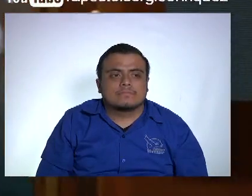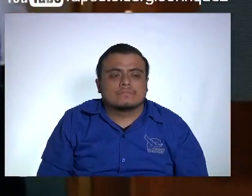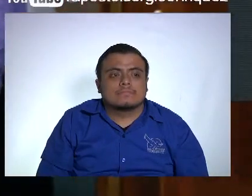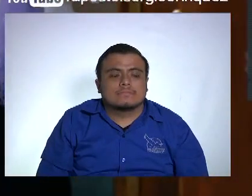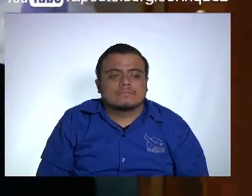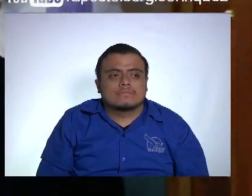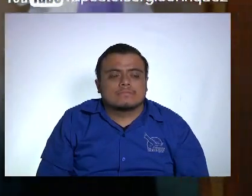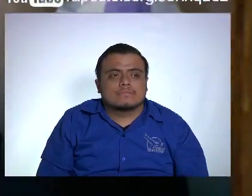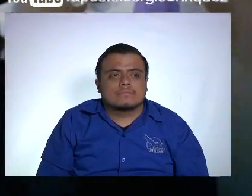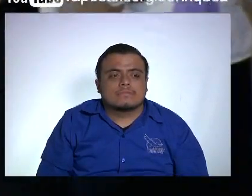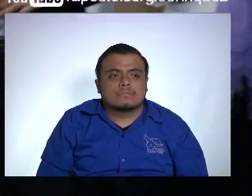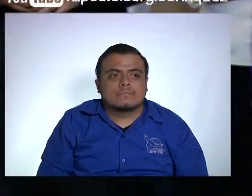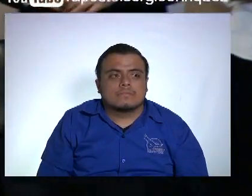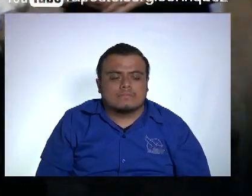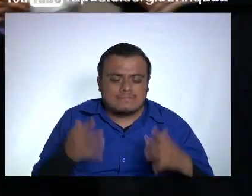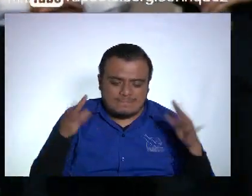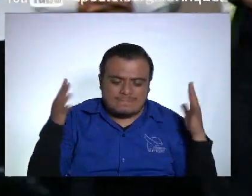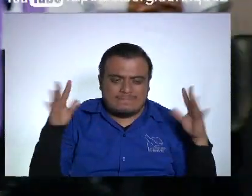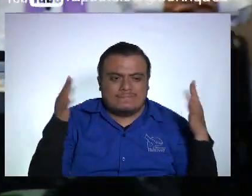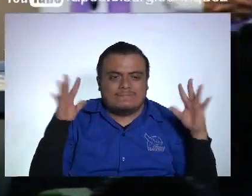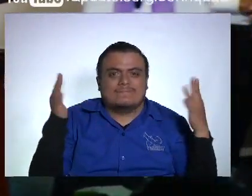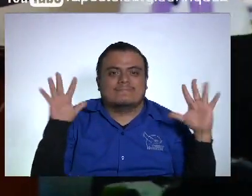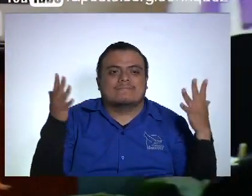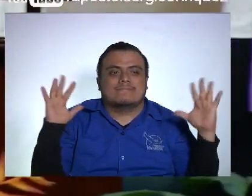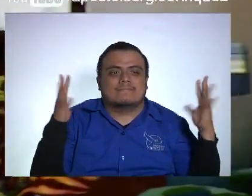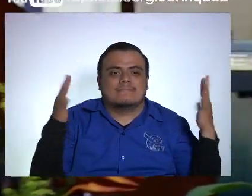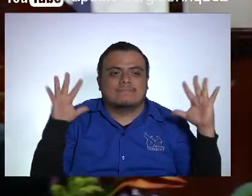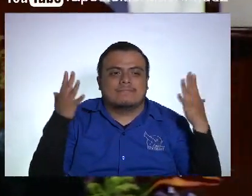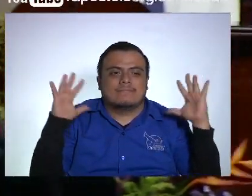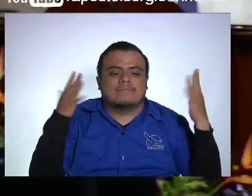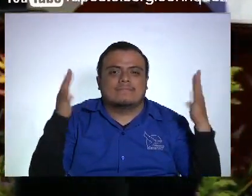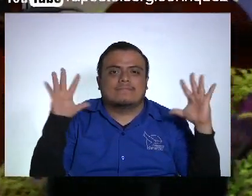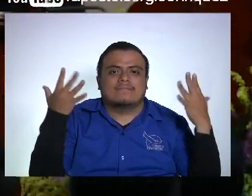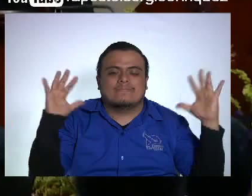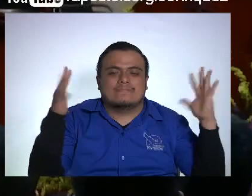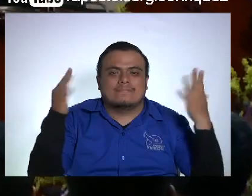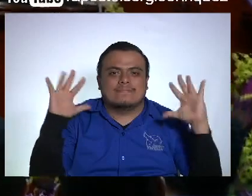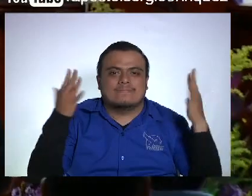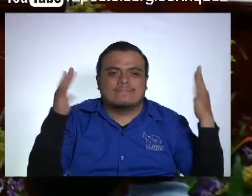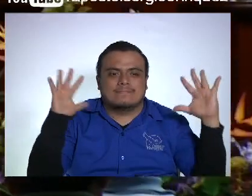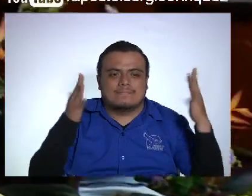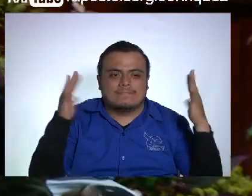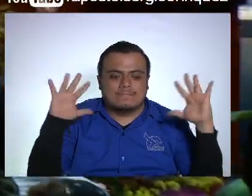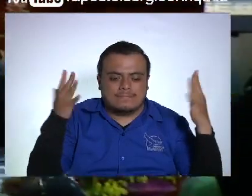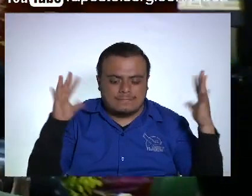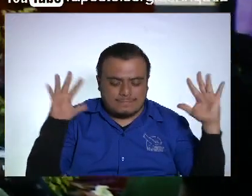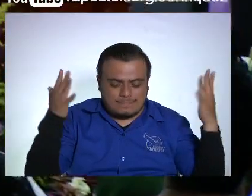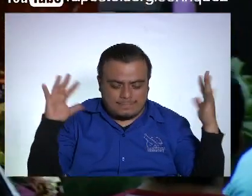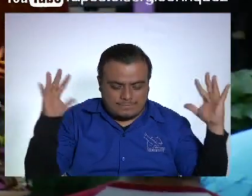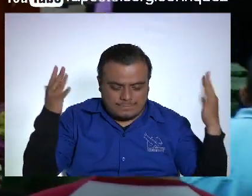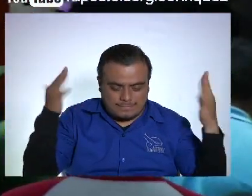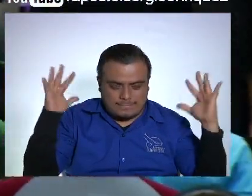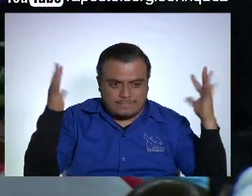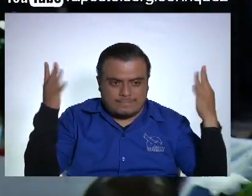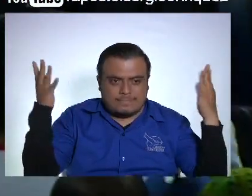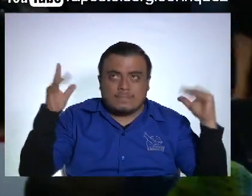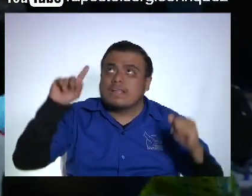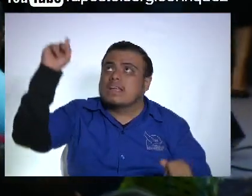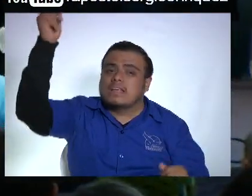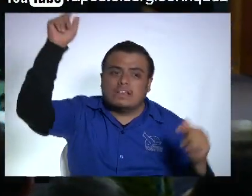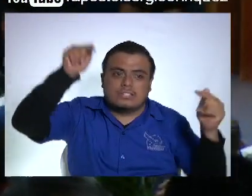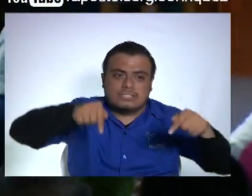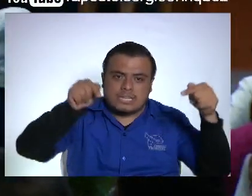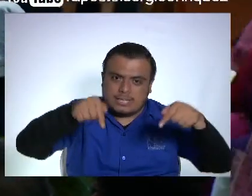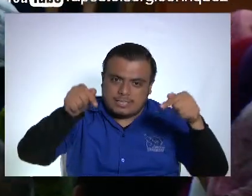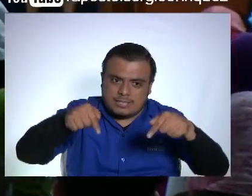Aleluya, que se oiga fuerte, fuerte, fuerte ese aplauso. El Señor está aquí,